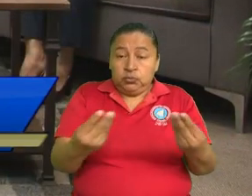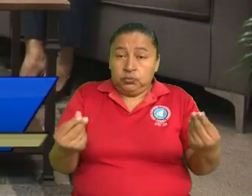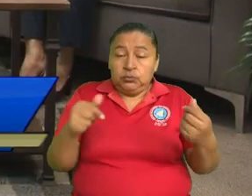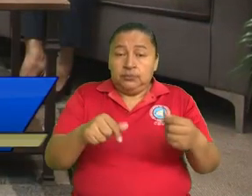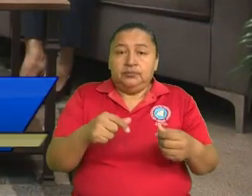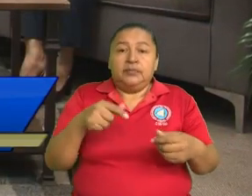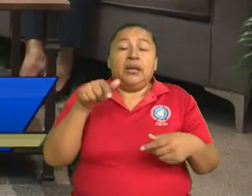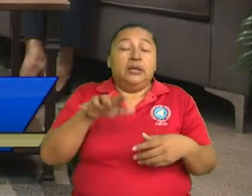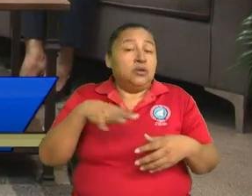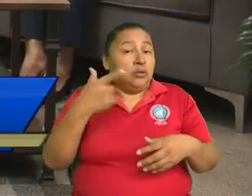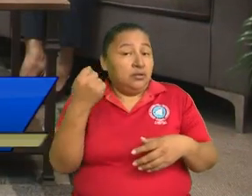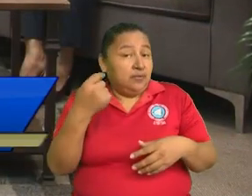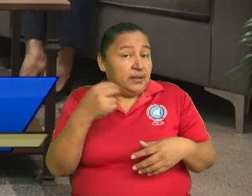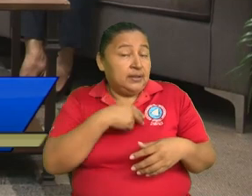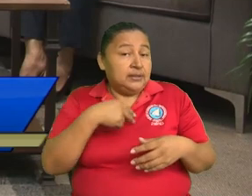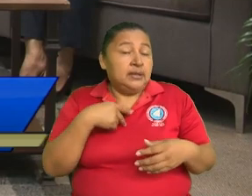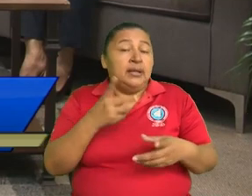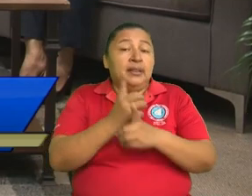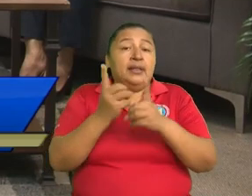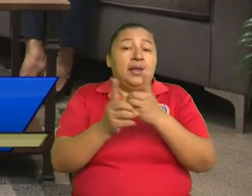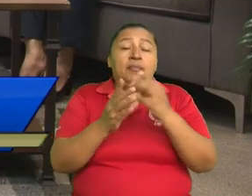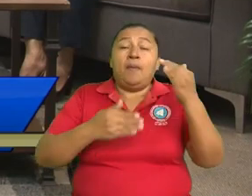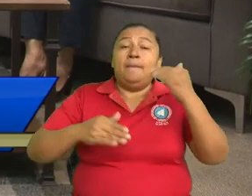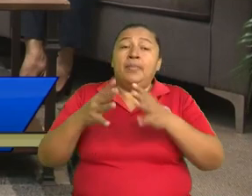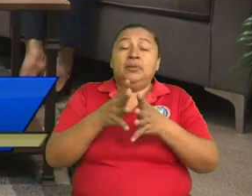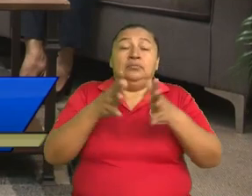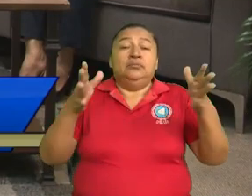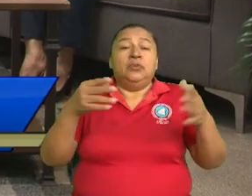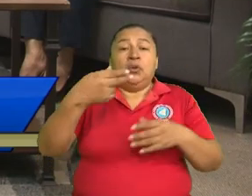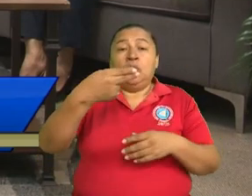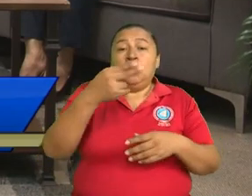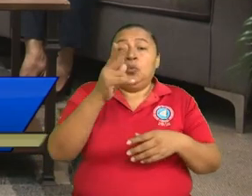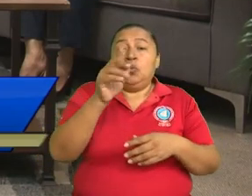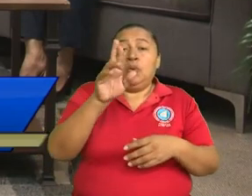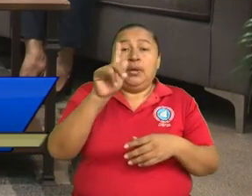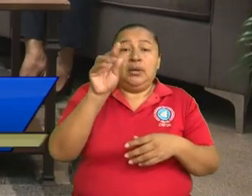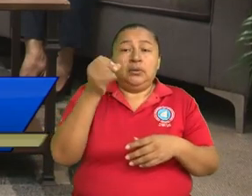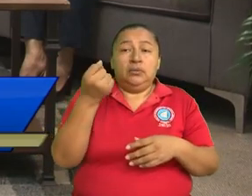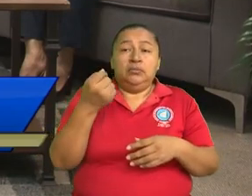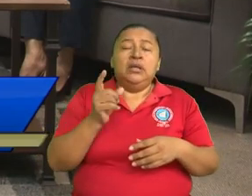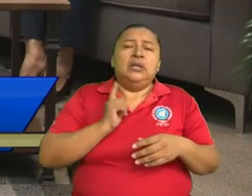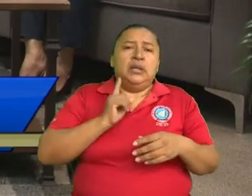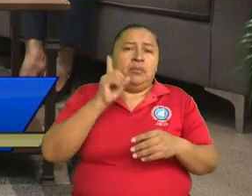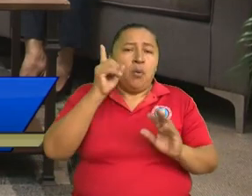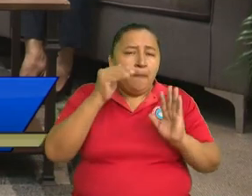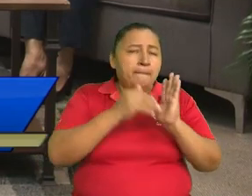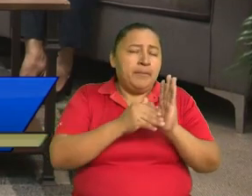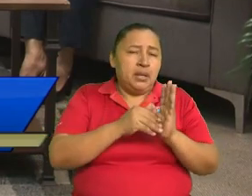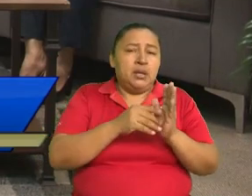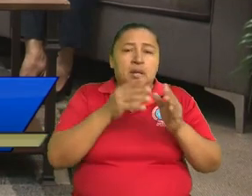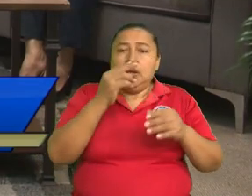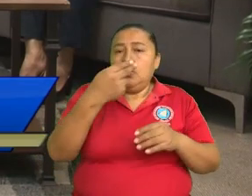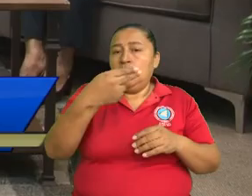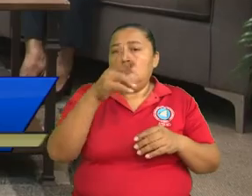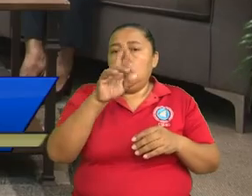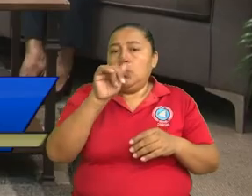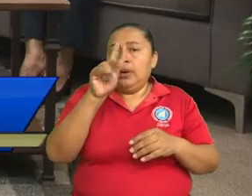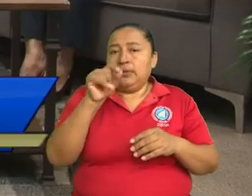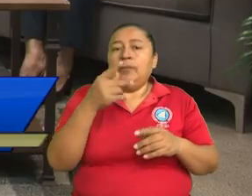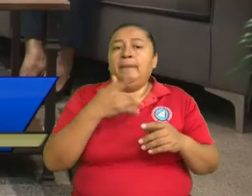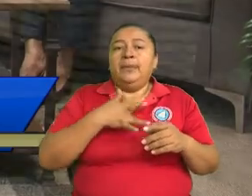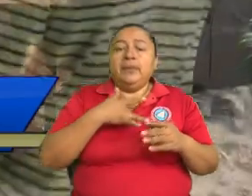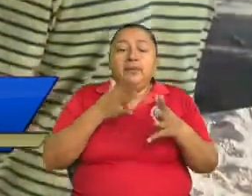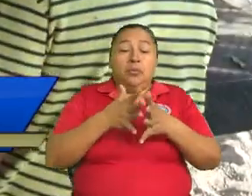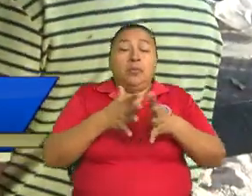¿verdad? Grande. Tenemos que crecer en más huertos escolares. Claro. Tenemos más de 1,000 huertos escolares, pero necesitamos crecer